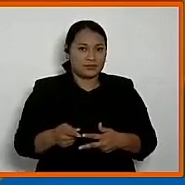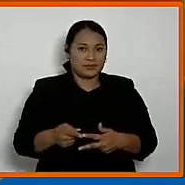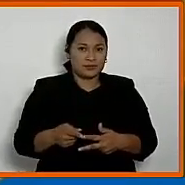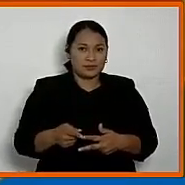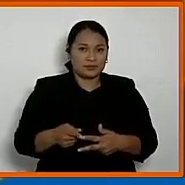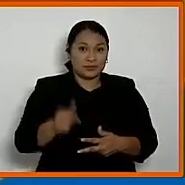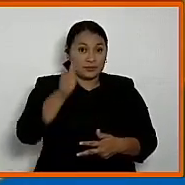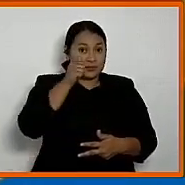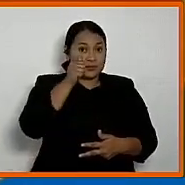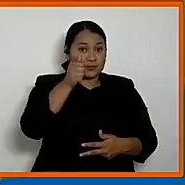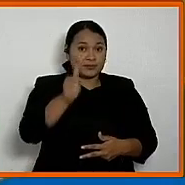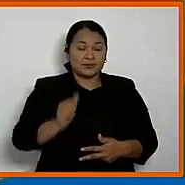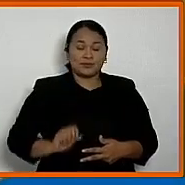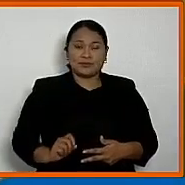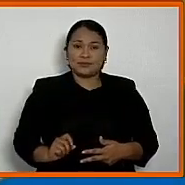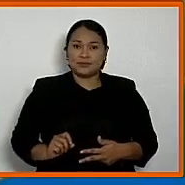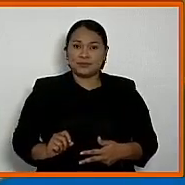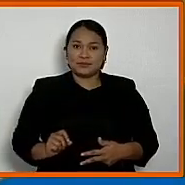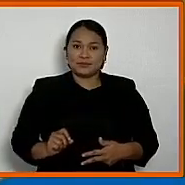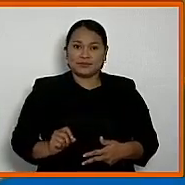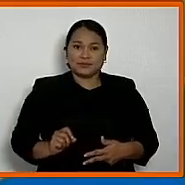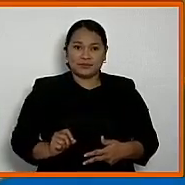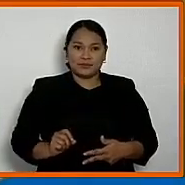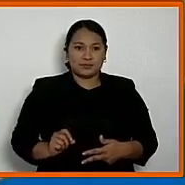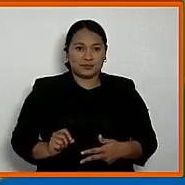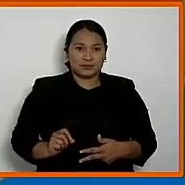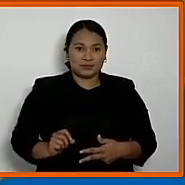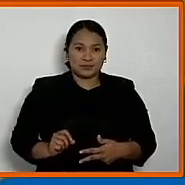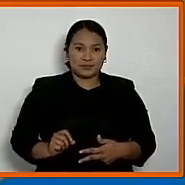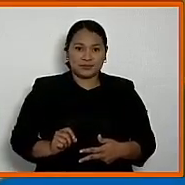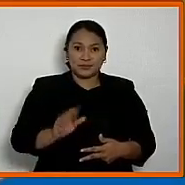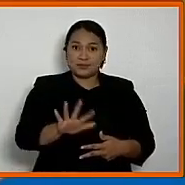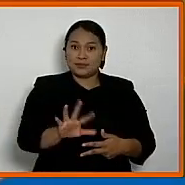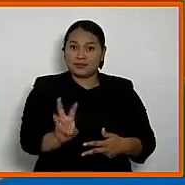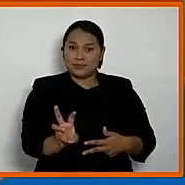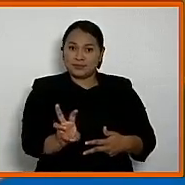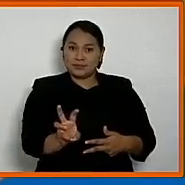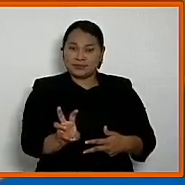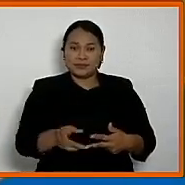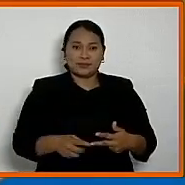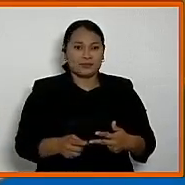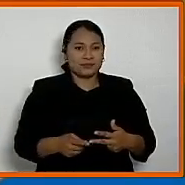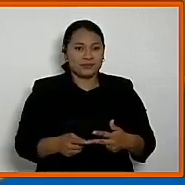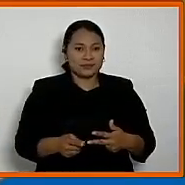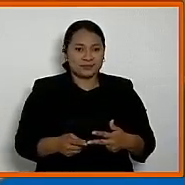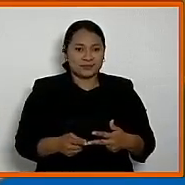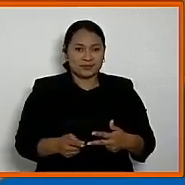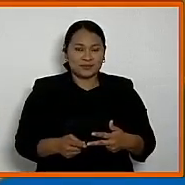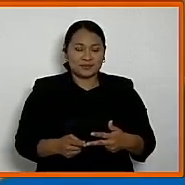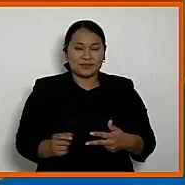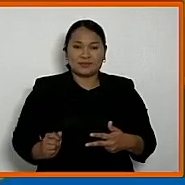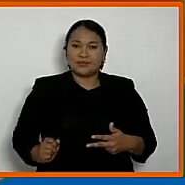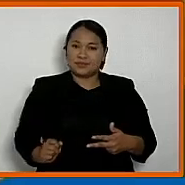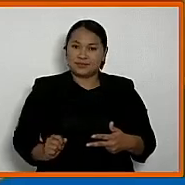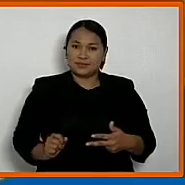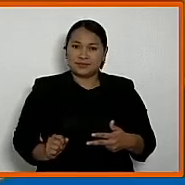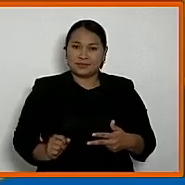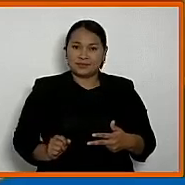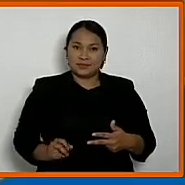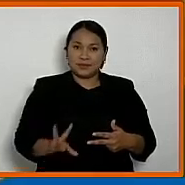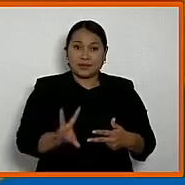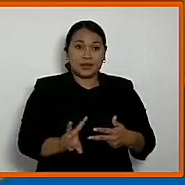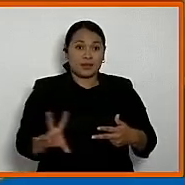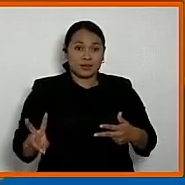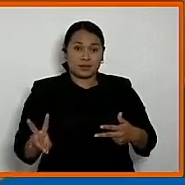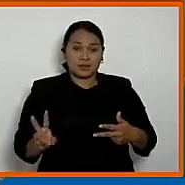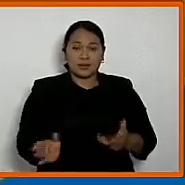ganador, atentos. Este es el 56. Tercer y decisivo número ganador,